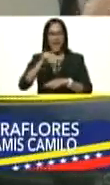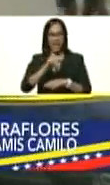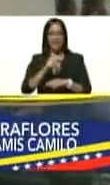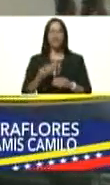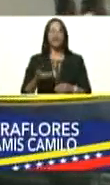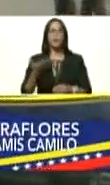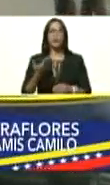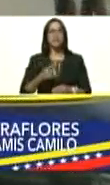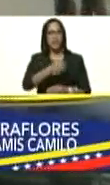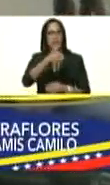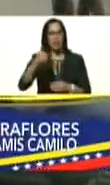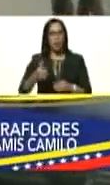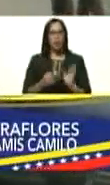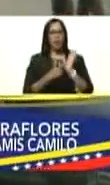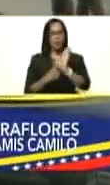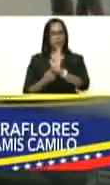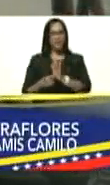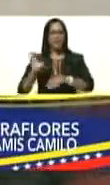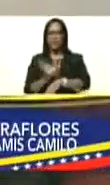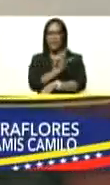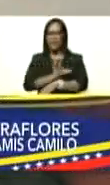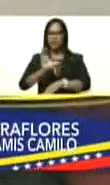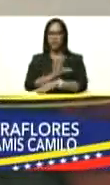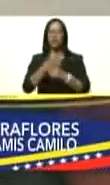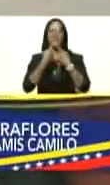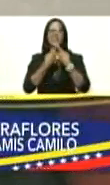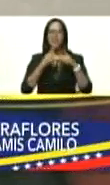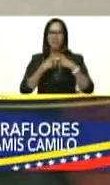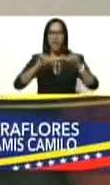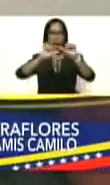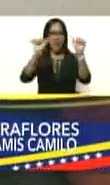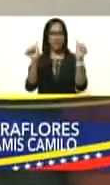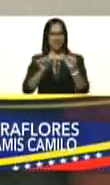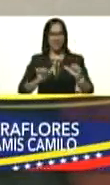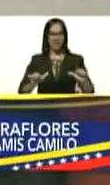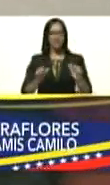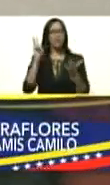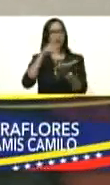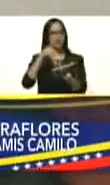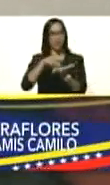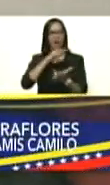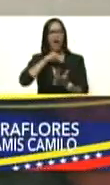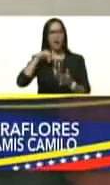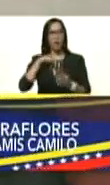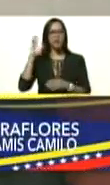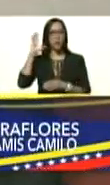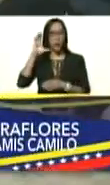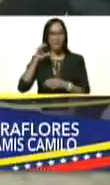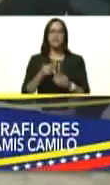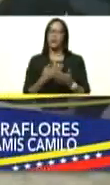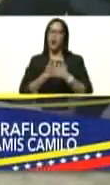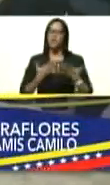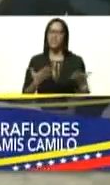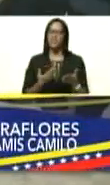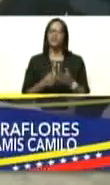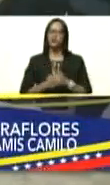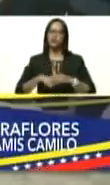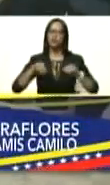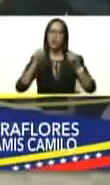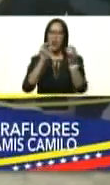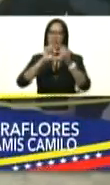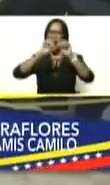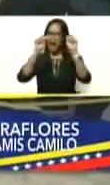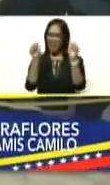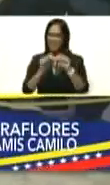cada una de esas presentaciones de los distintos artistas que han llegado a nuestro país para ofrecer su talento, para ofrecer